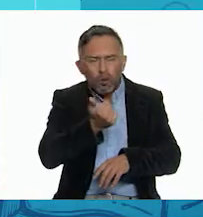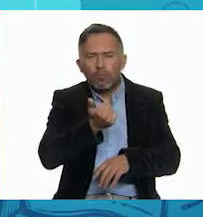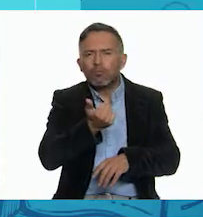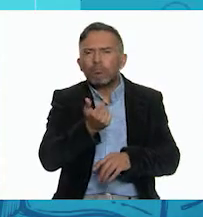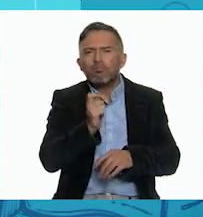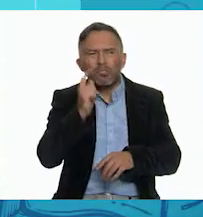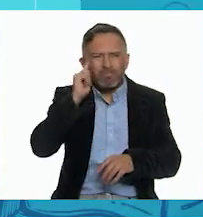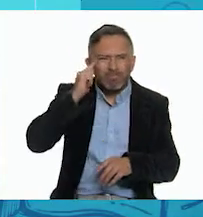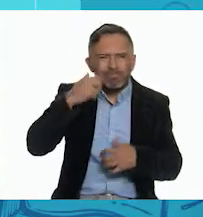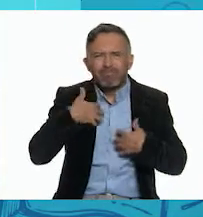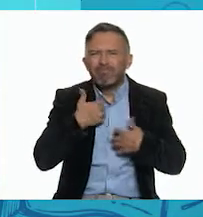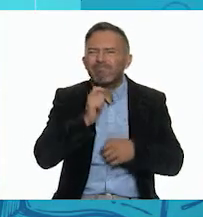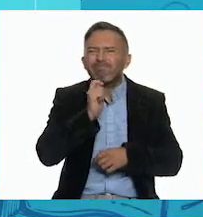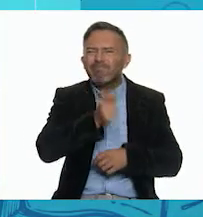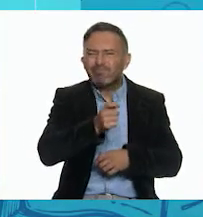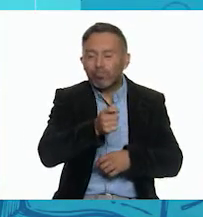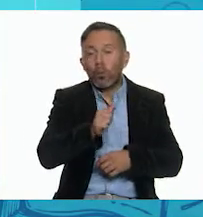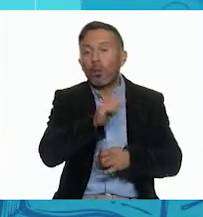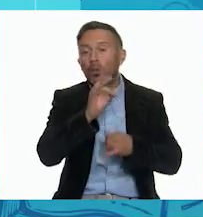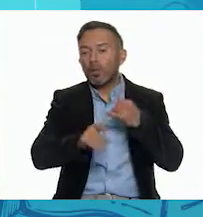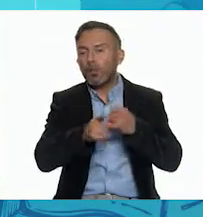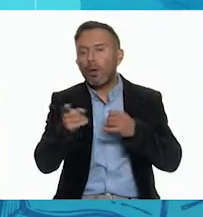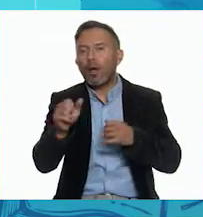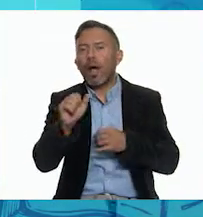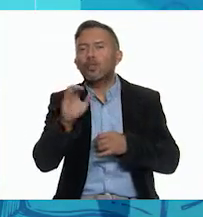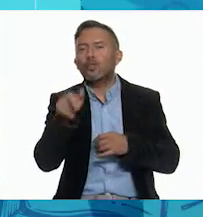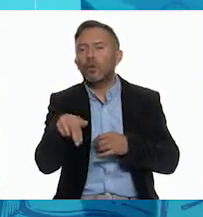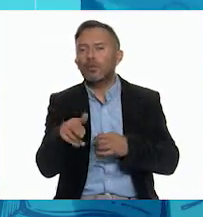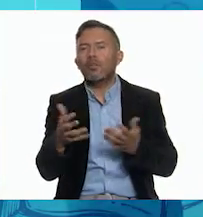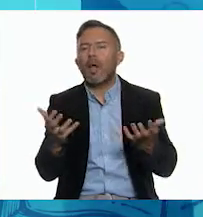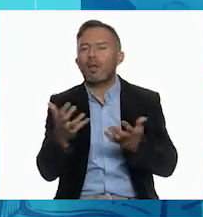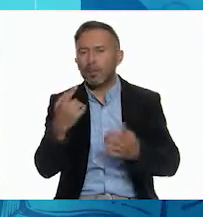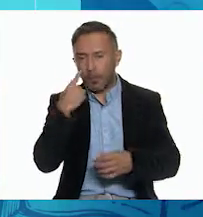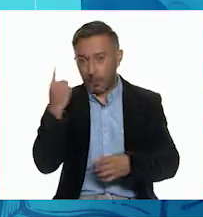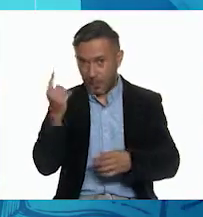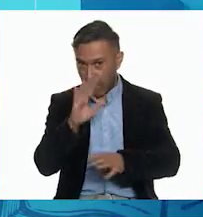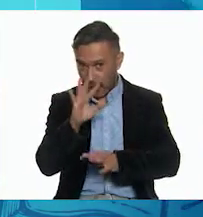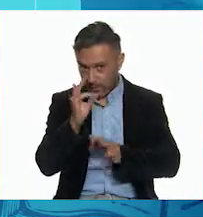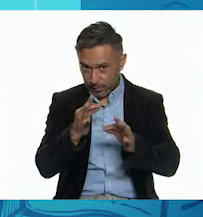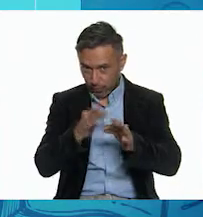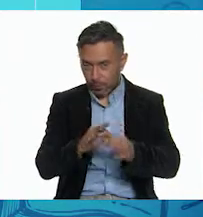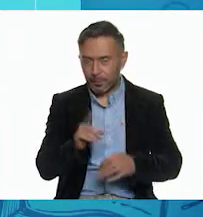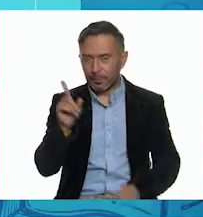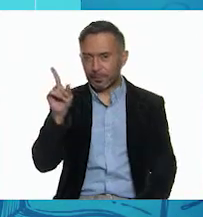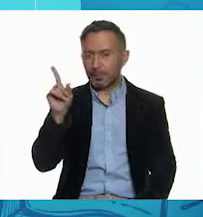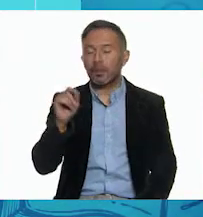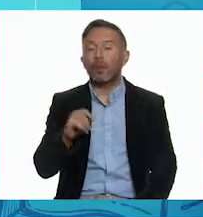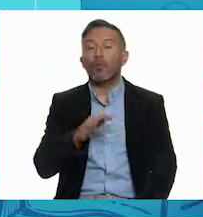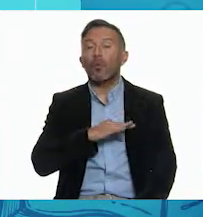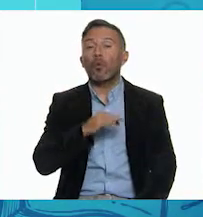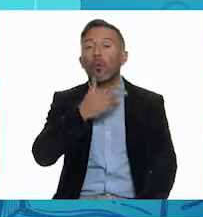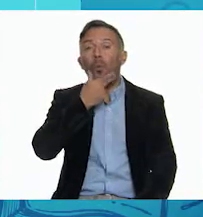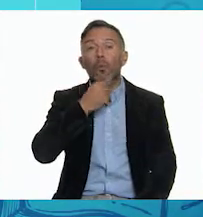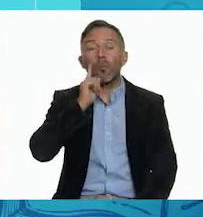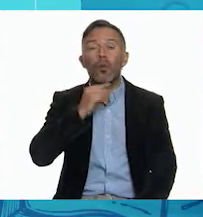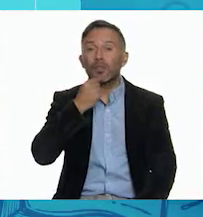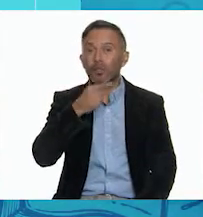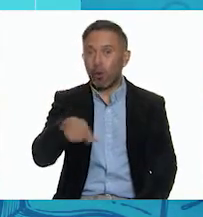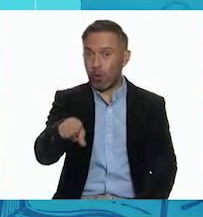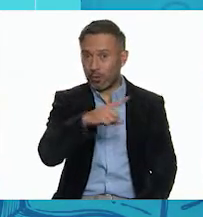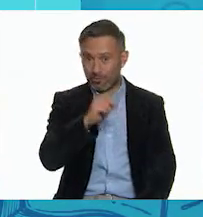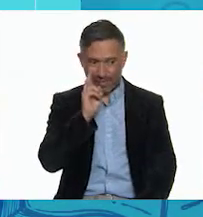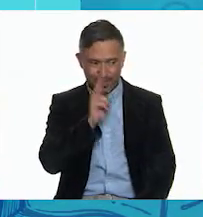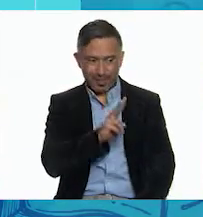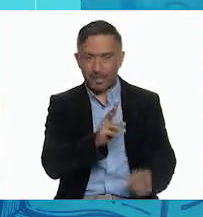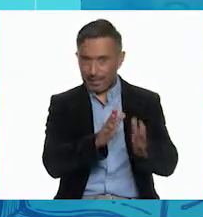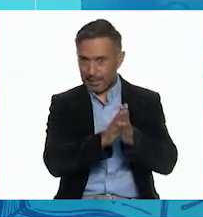listas y listos? Ustedes en casa, niñas y niños, pongan mucha atención en las acciones que realizan los personajes de la